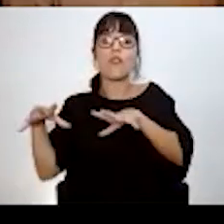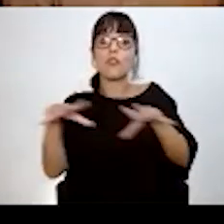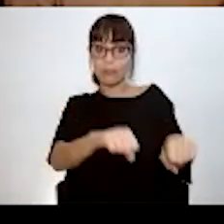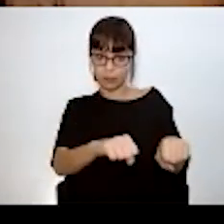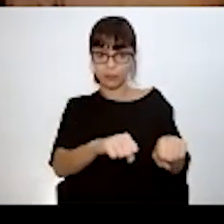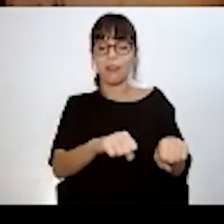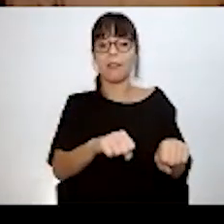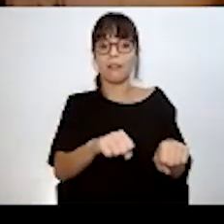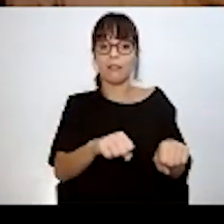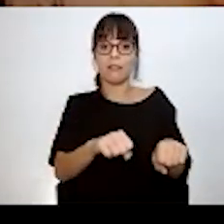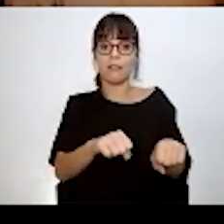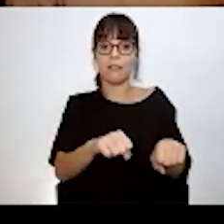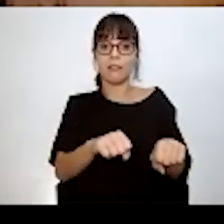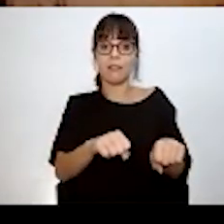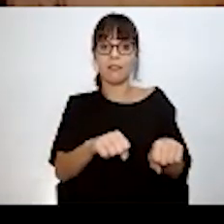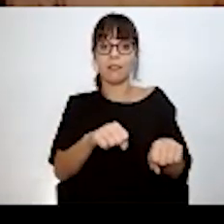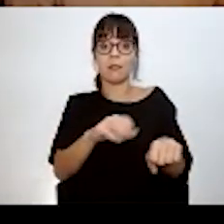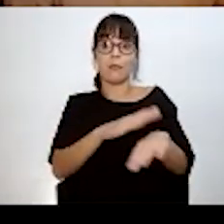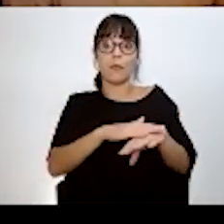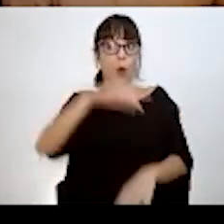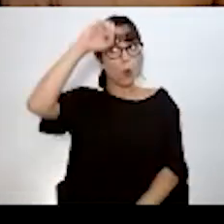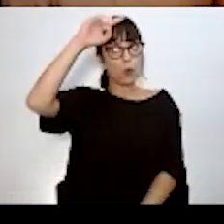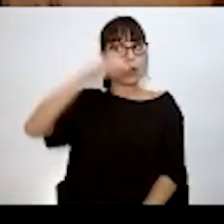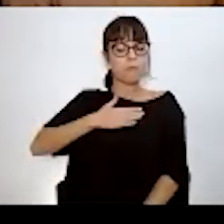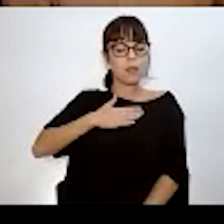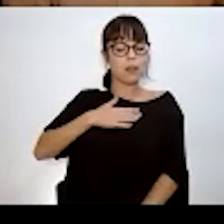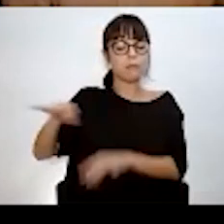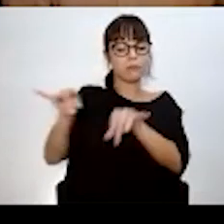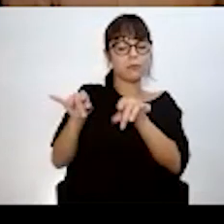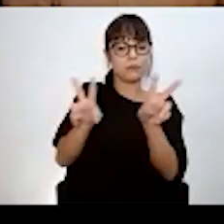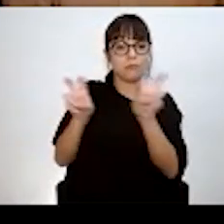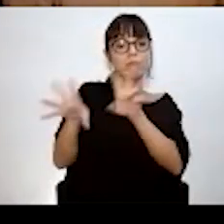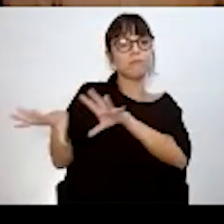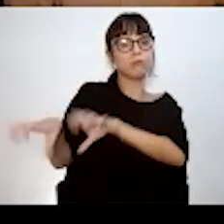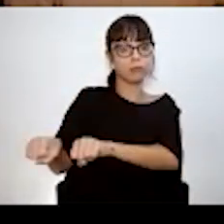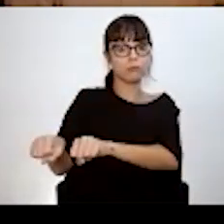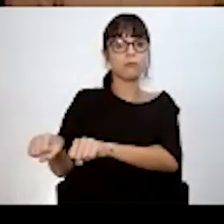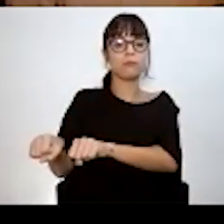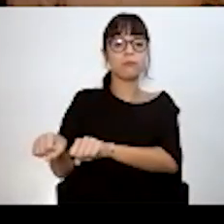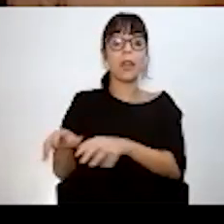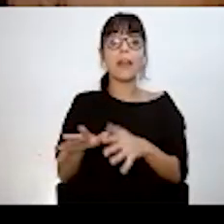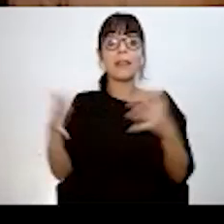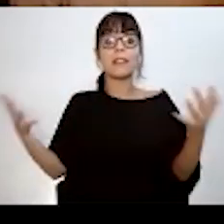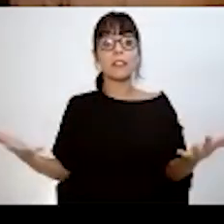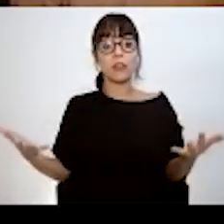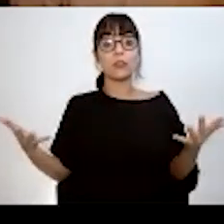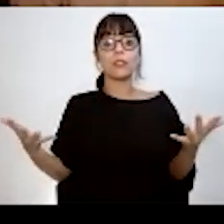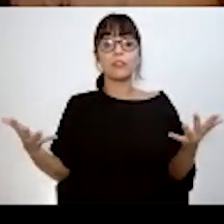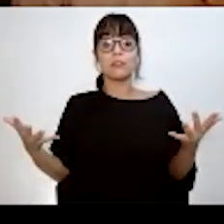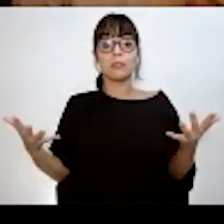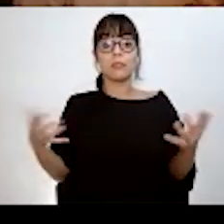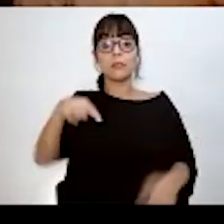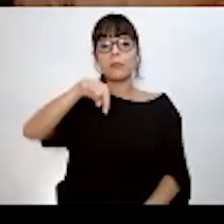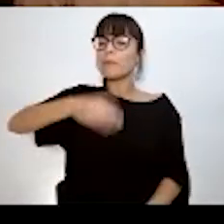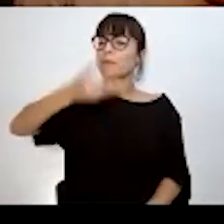incorporar a la cultura un nuevo espacio, y constituyen, por lo tanto, espacios que tienen una trascendencia muy importante desde el